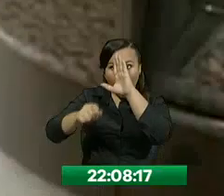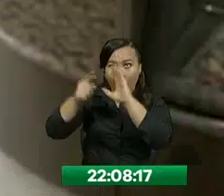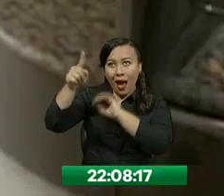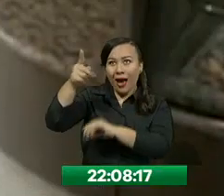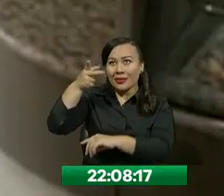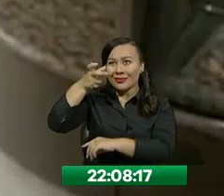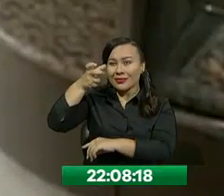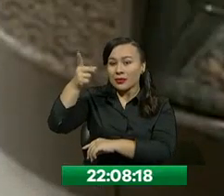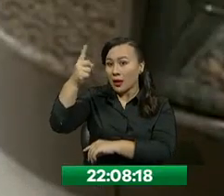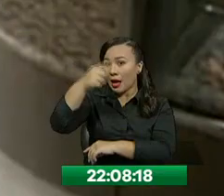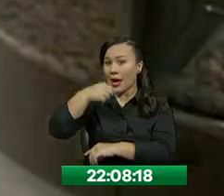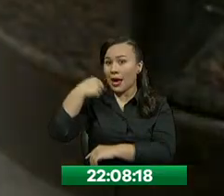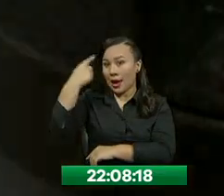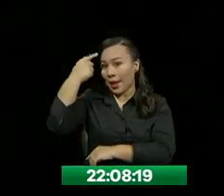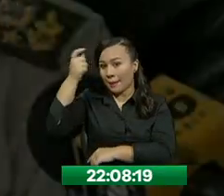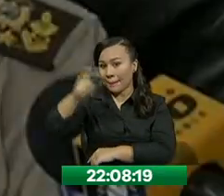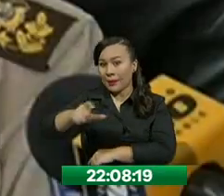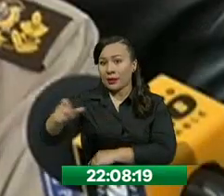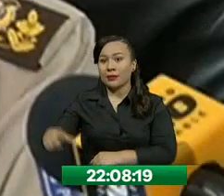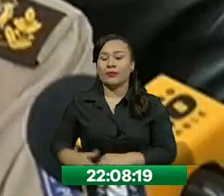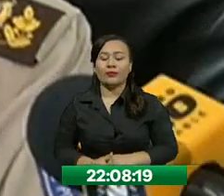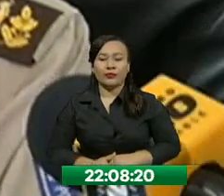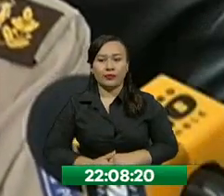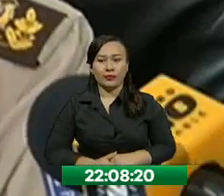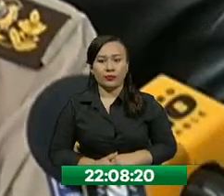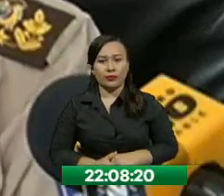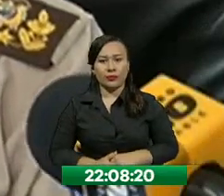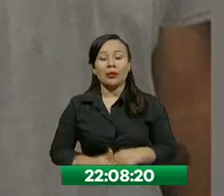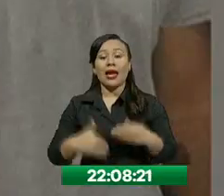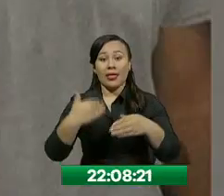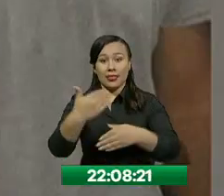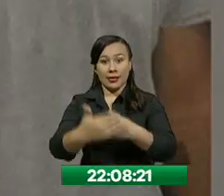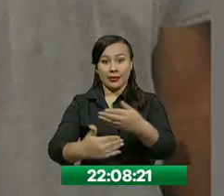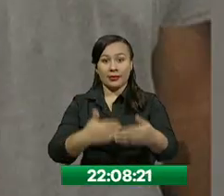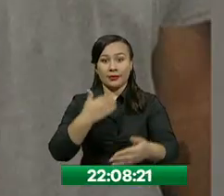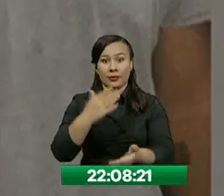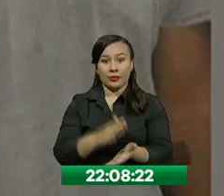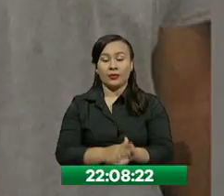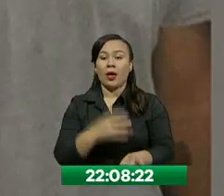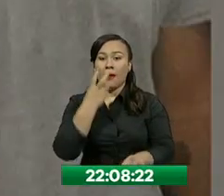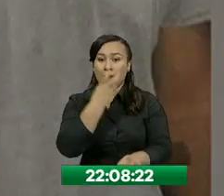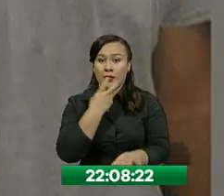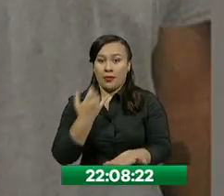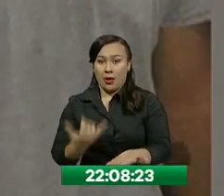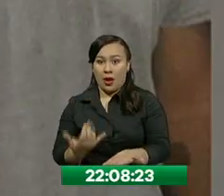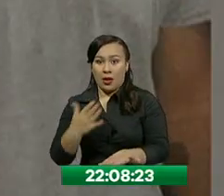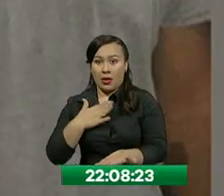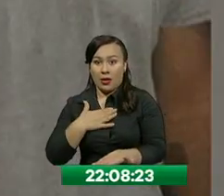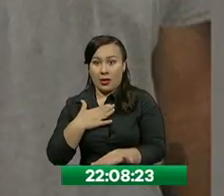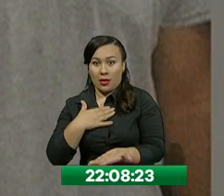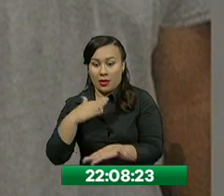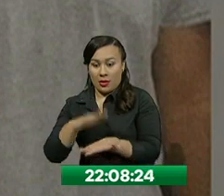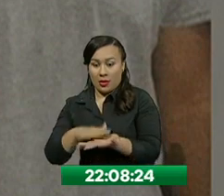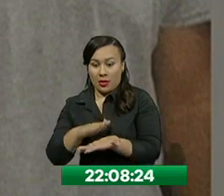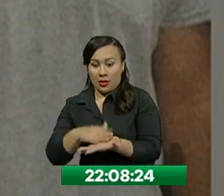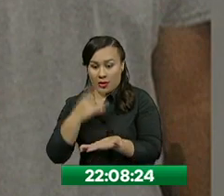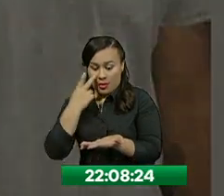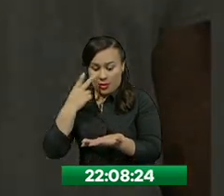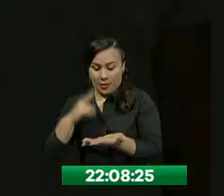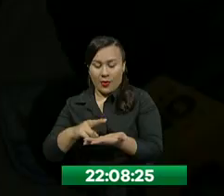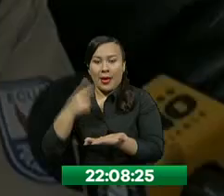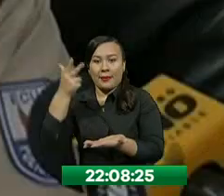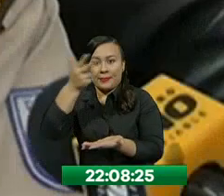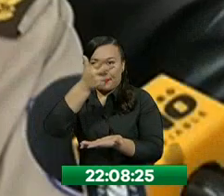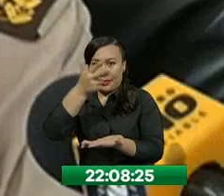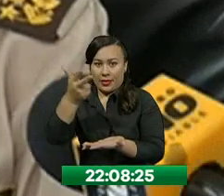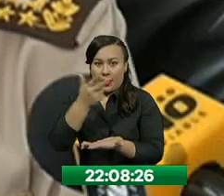estos individuos. Y previa a esta identificación, la prueba que nosotros tenemos es el video y